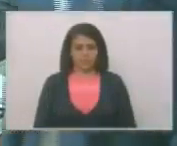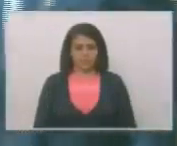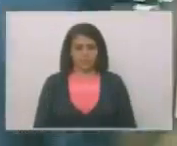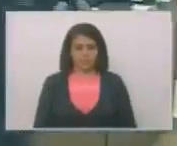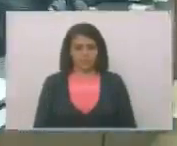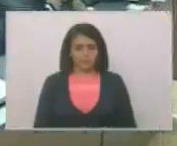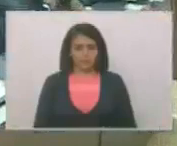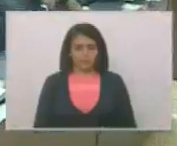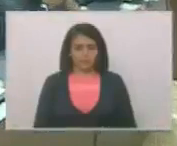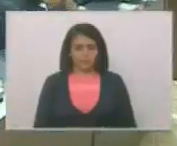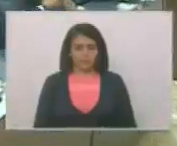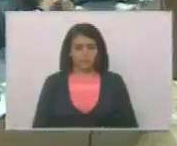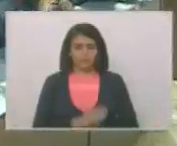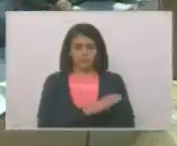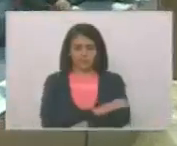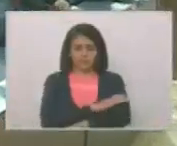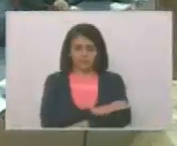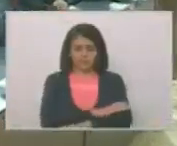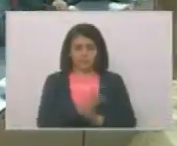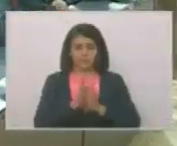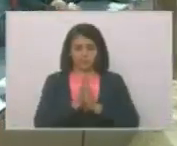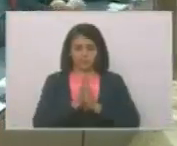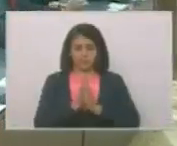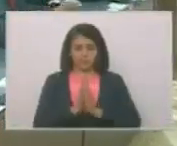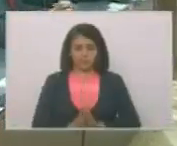Honorables diputados de la oposición, por favor.